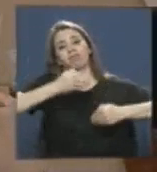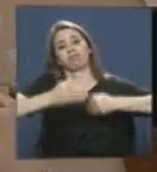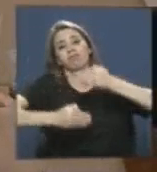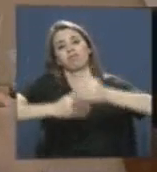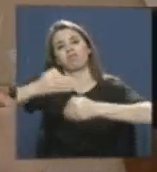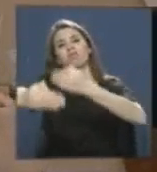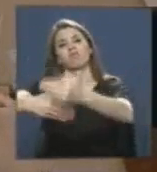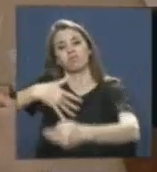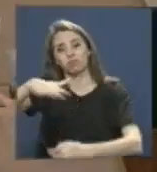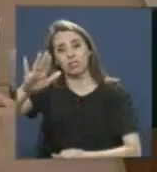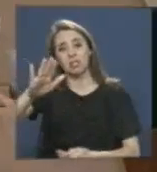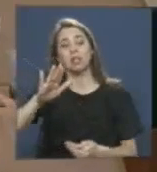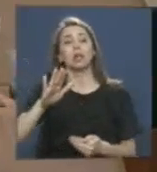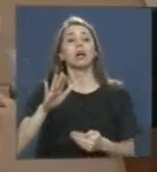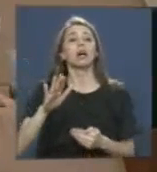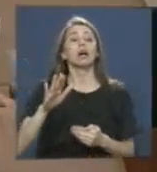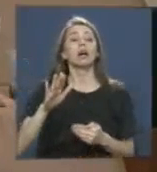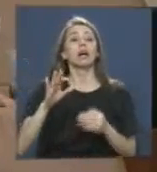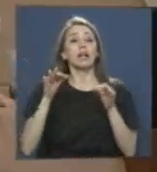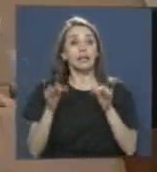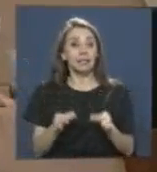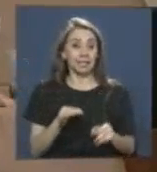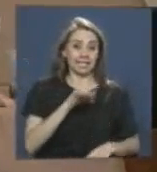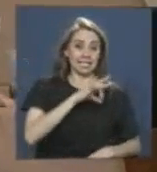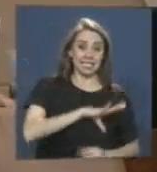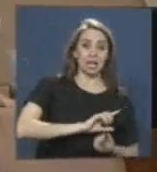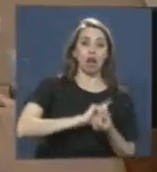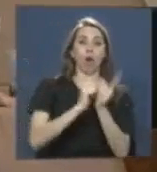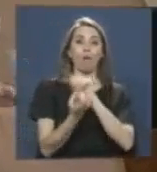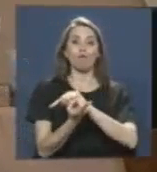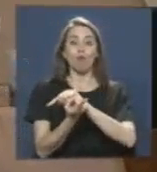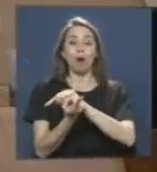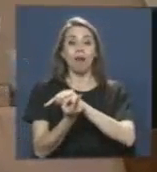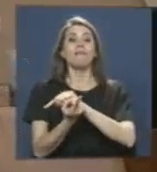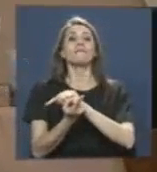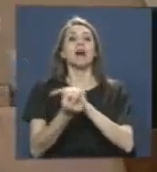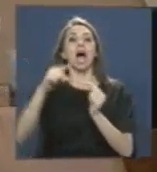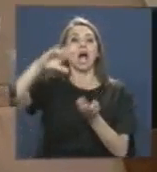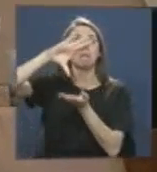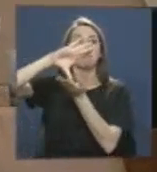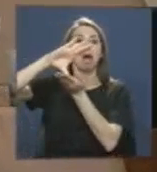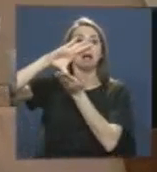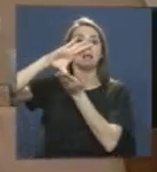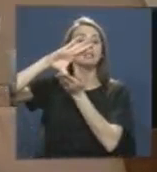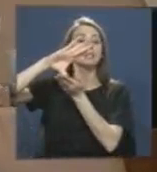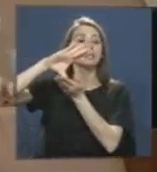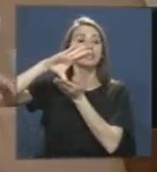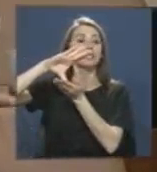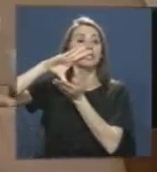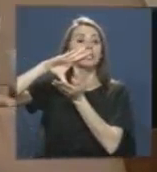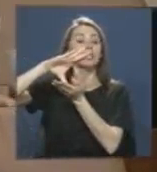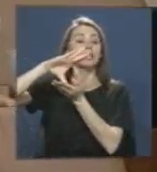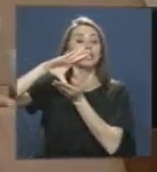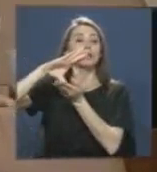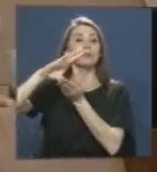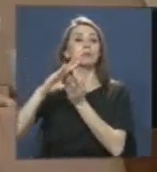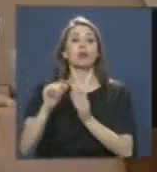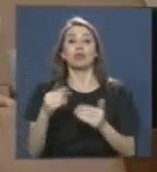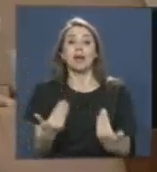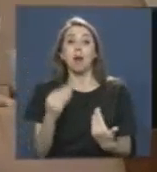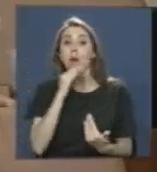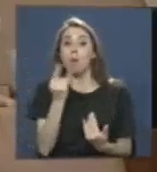profundo camino que encumbre a nuestro país en esta materia hacia donde nuestra prosperidad urge.